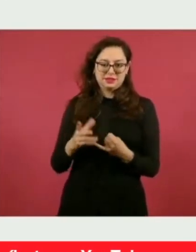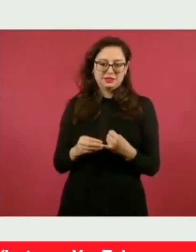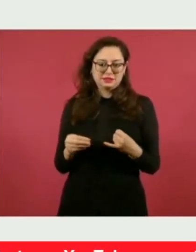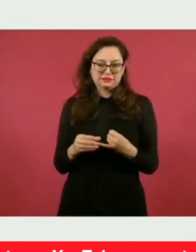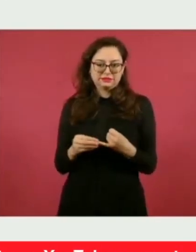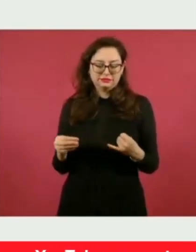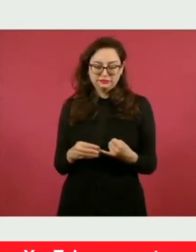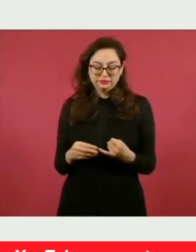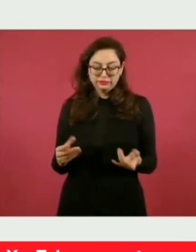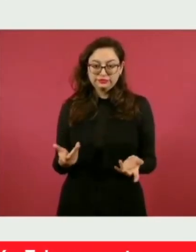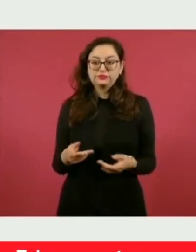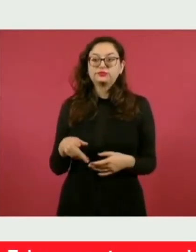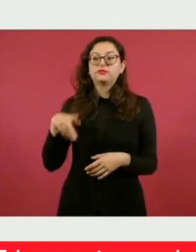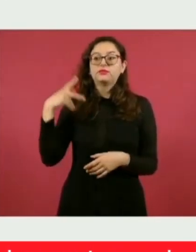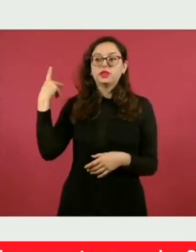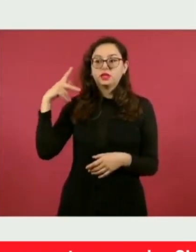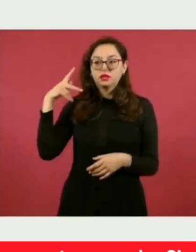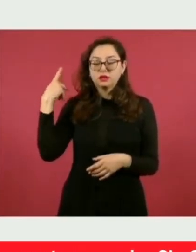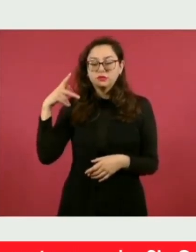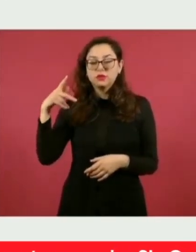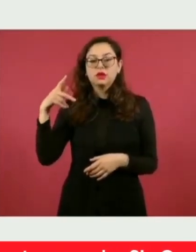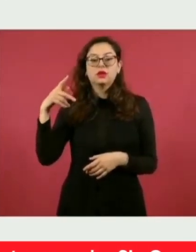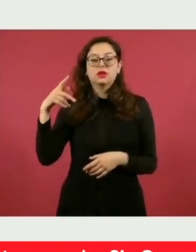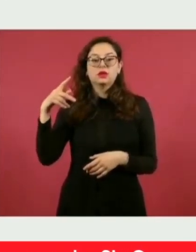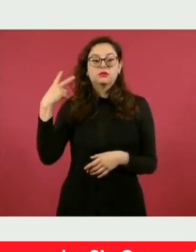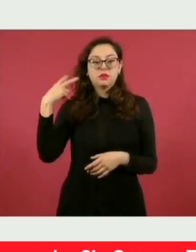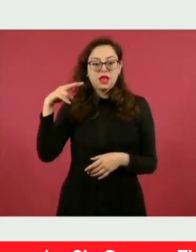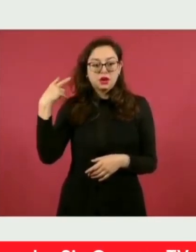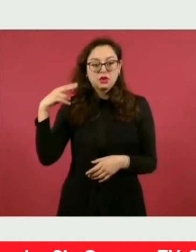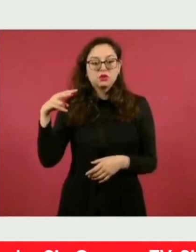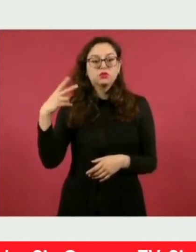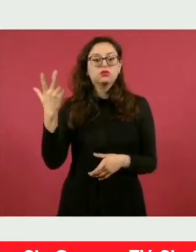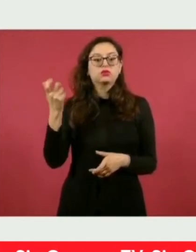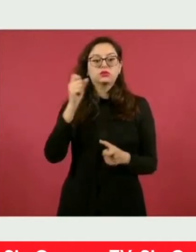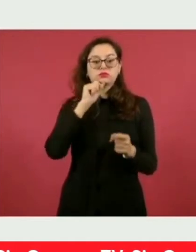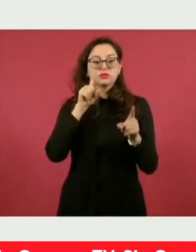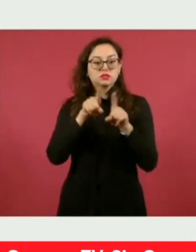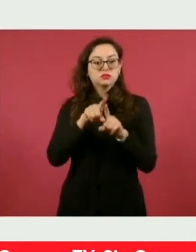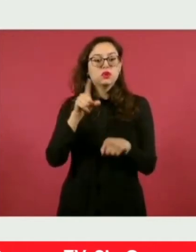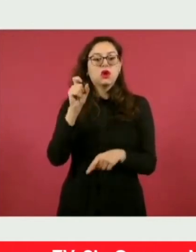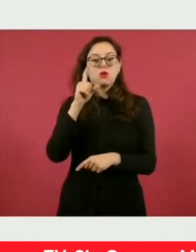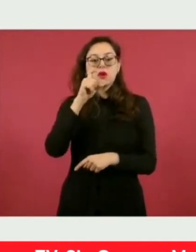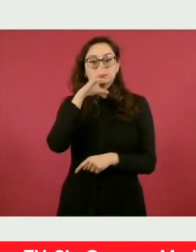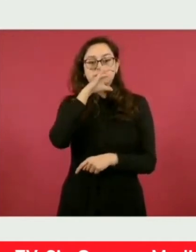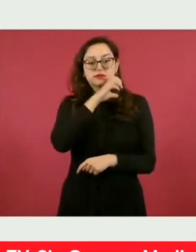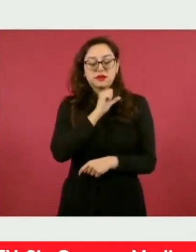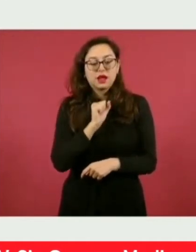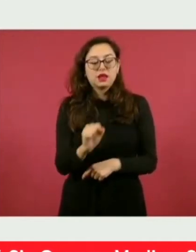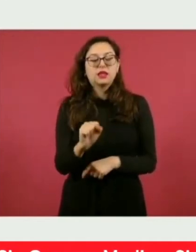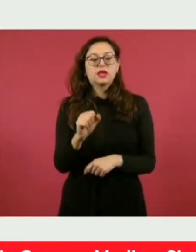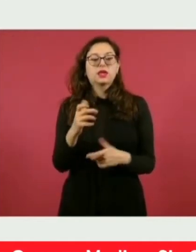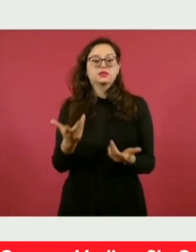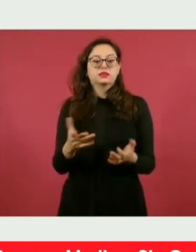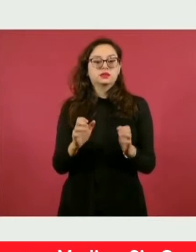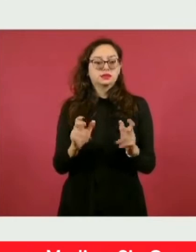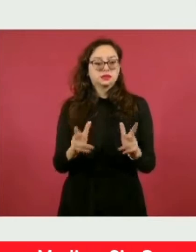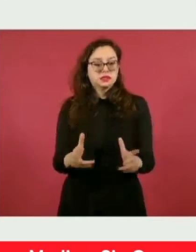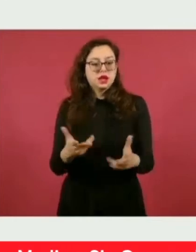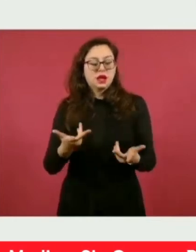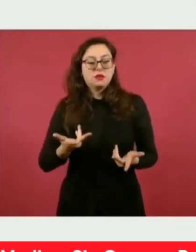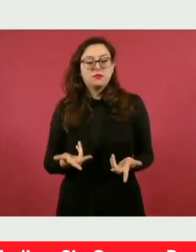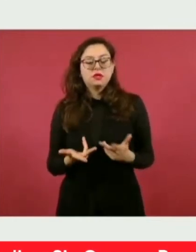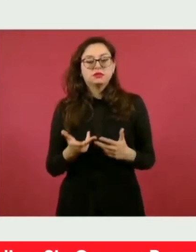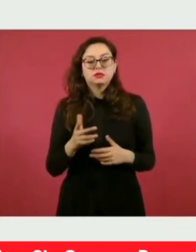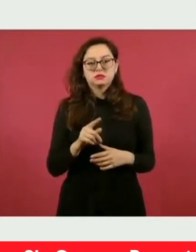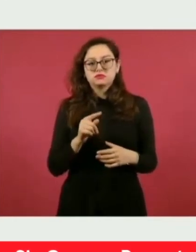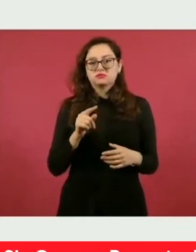por ejemplo, Pemex en Veracruz, Dinami en Saltillo, Valero también en Aguascalientes, Fulgas en Tuxtla Gutiérrez, otra franquicia